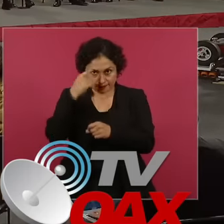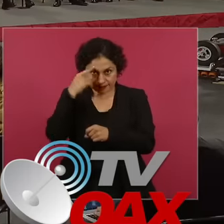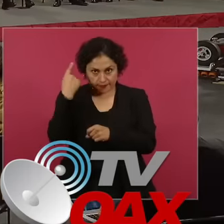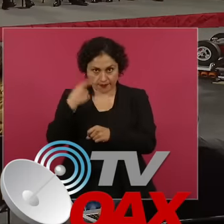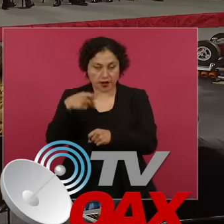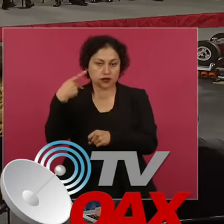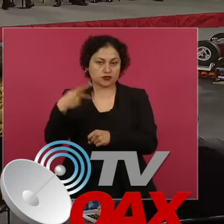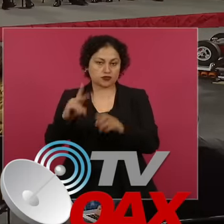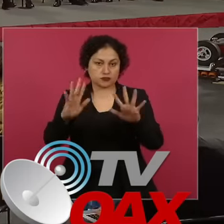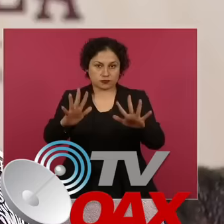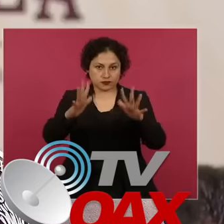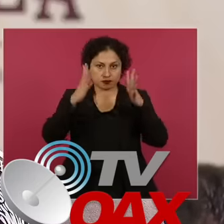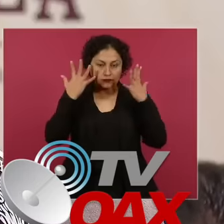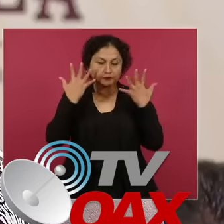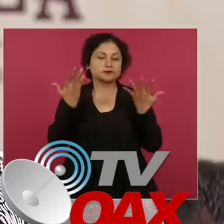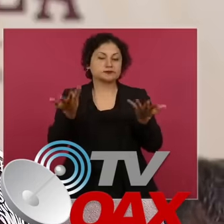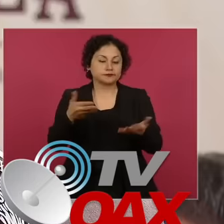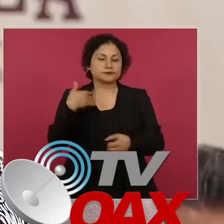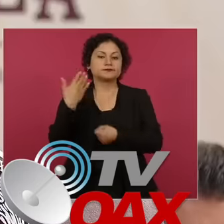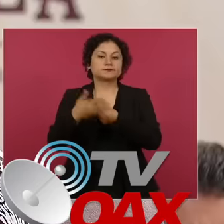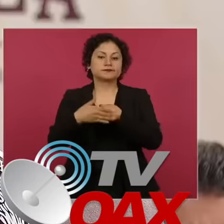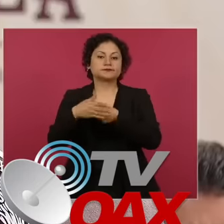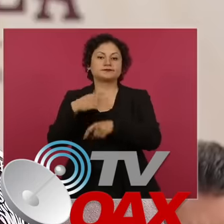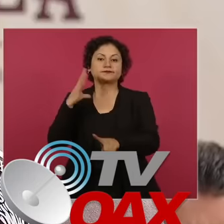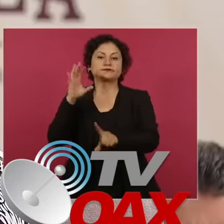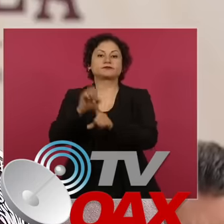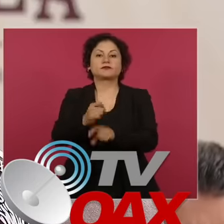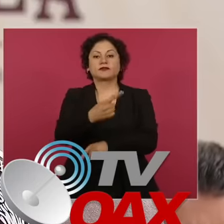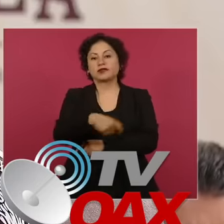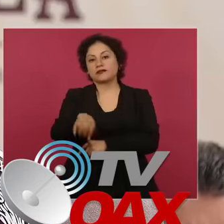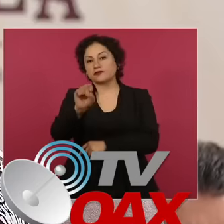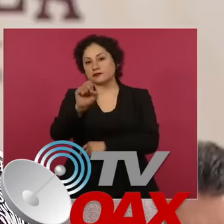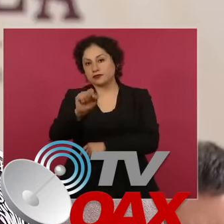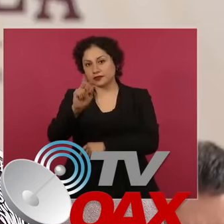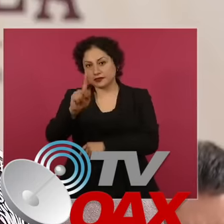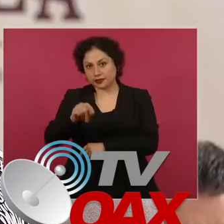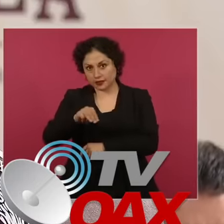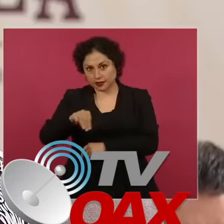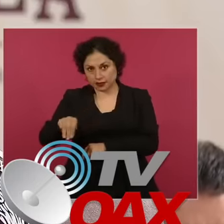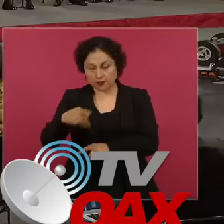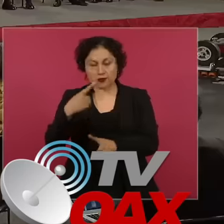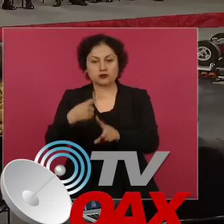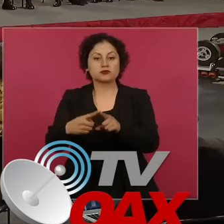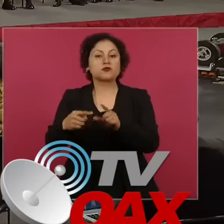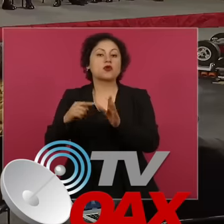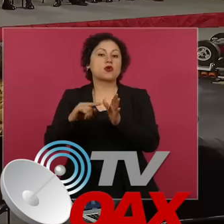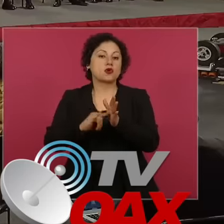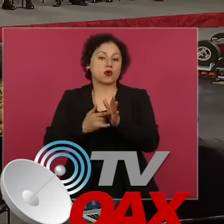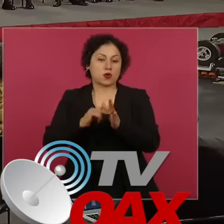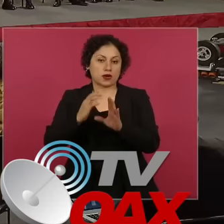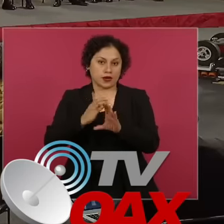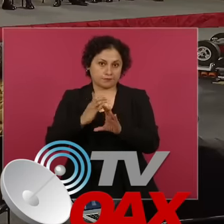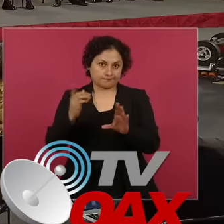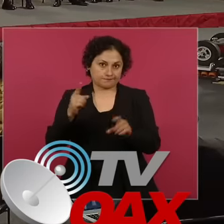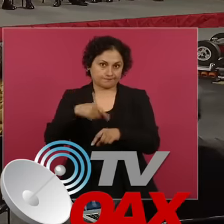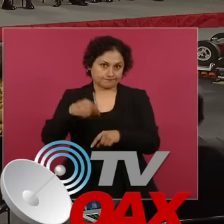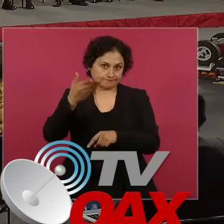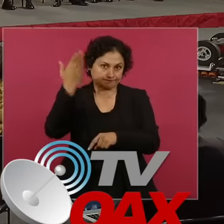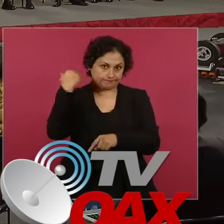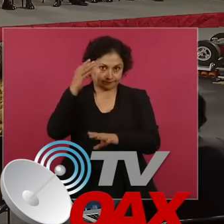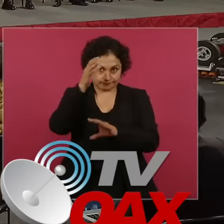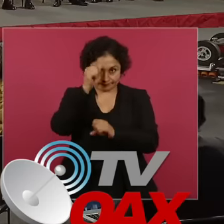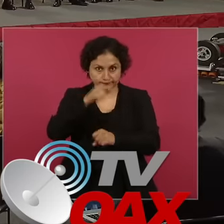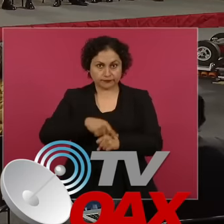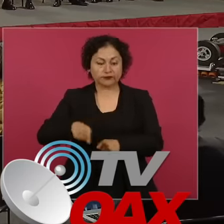velocidad. Alcanzarán igual velocidades de 160 kilómetros por hora, de acuerdo a lo estipulado. Y este tren tiene capacidad